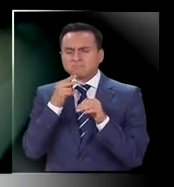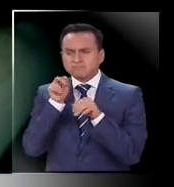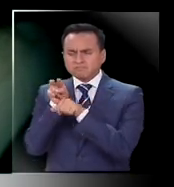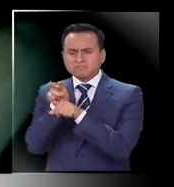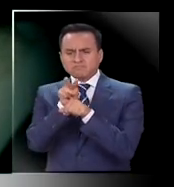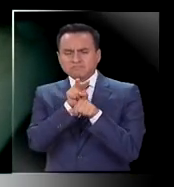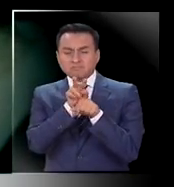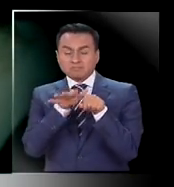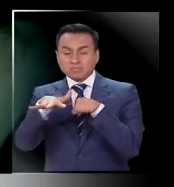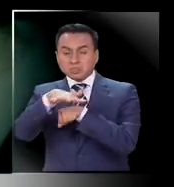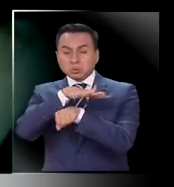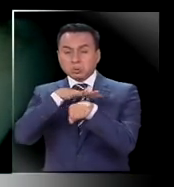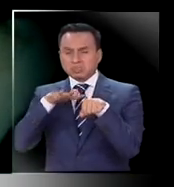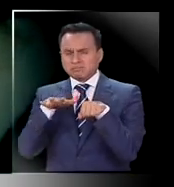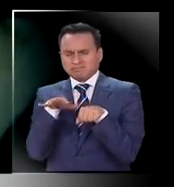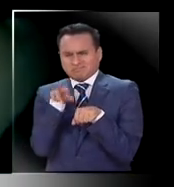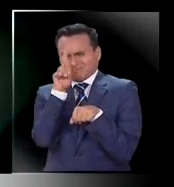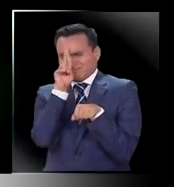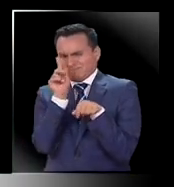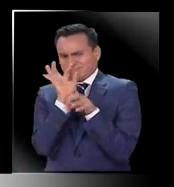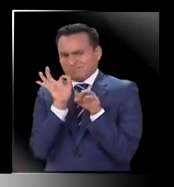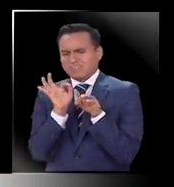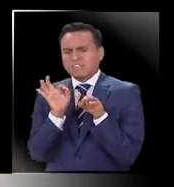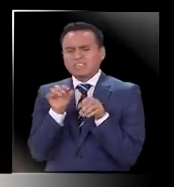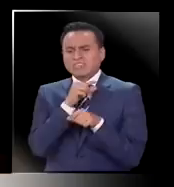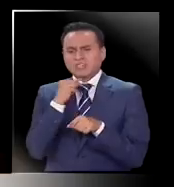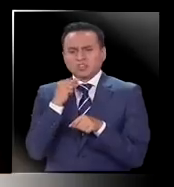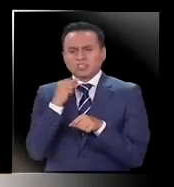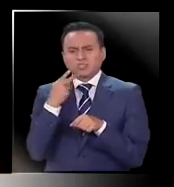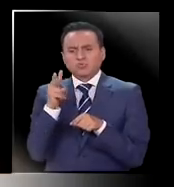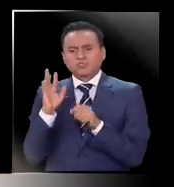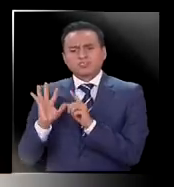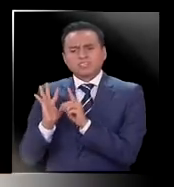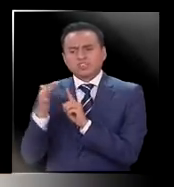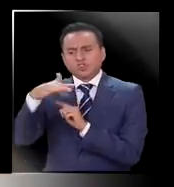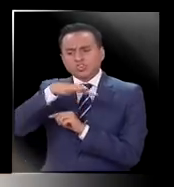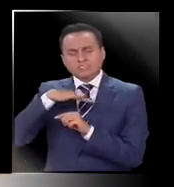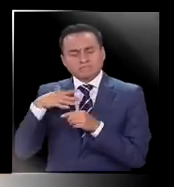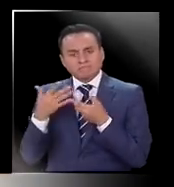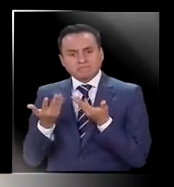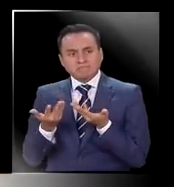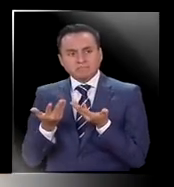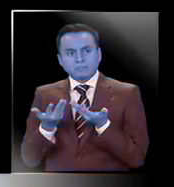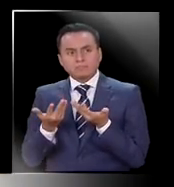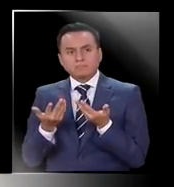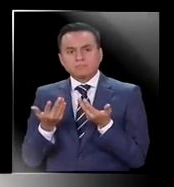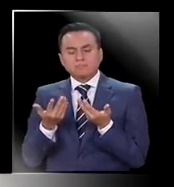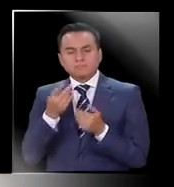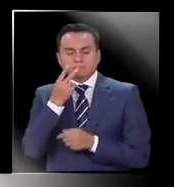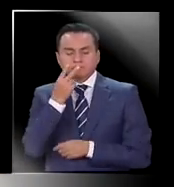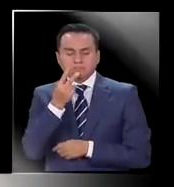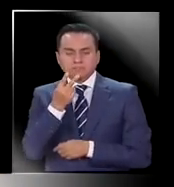presencia situaciones anormales entre el sacerdote y sus seguidores. Junto con